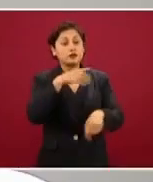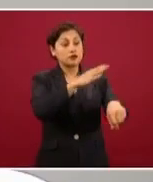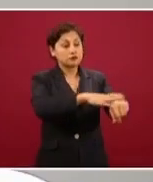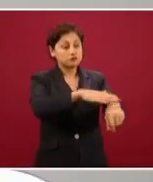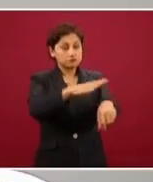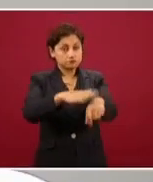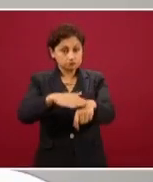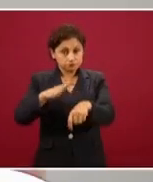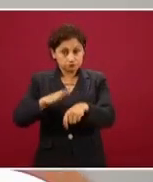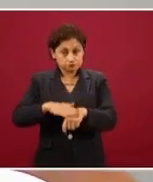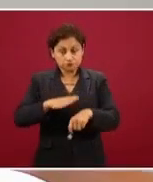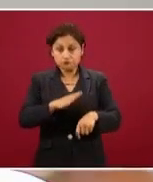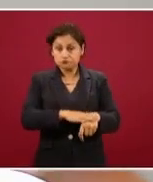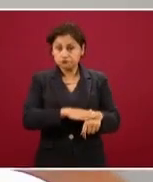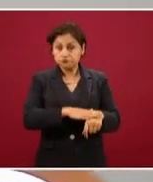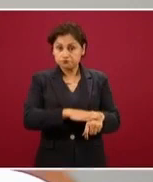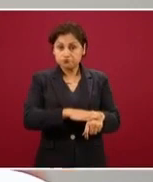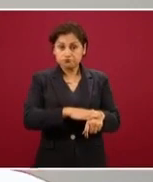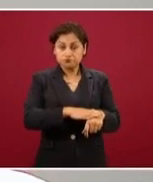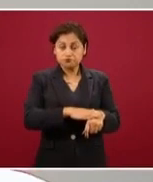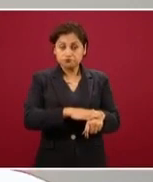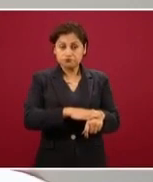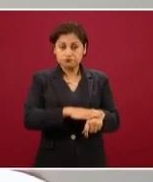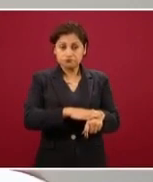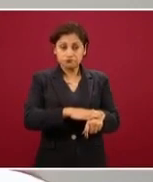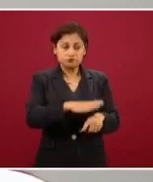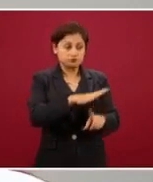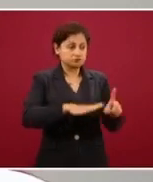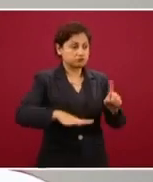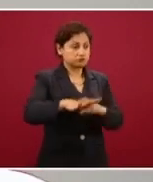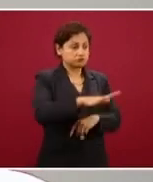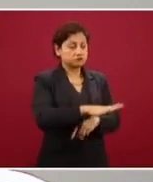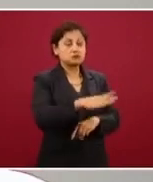a el sentido común,